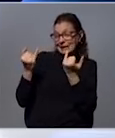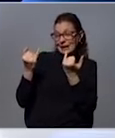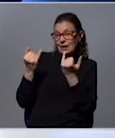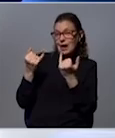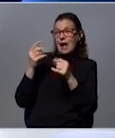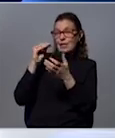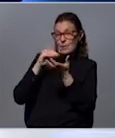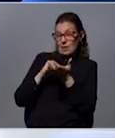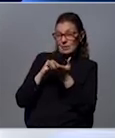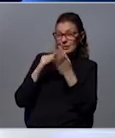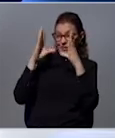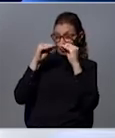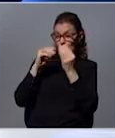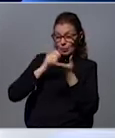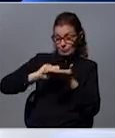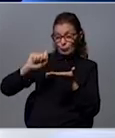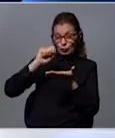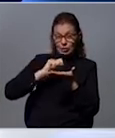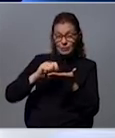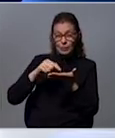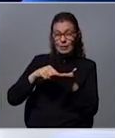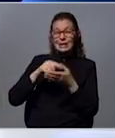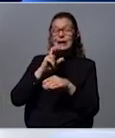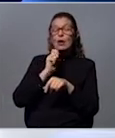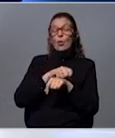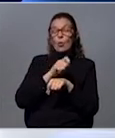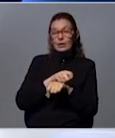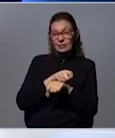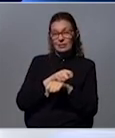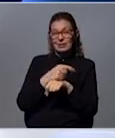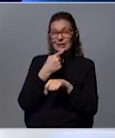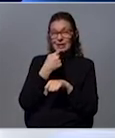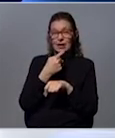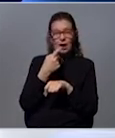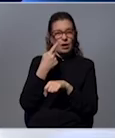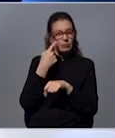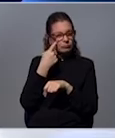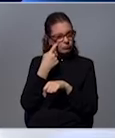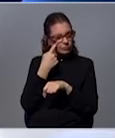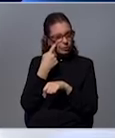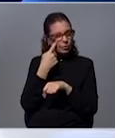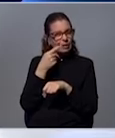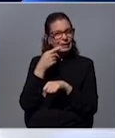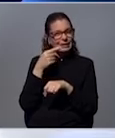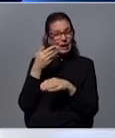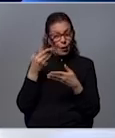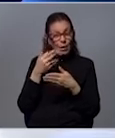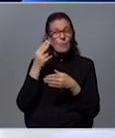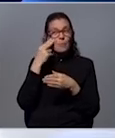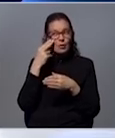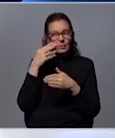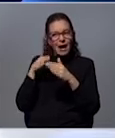además porque lo pusimos en el texto que el juez tenga fundadas sospechas de que se está cometiendo delito